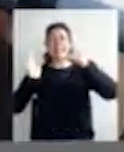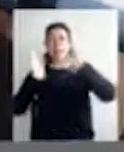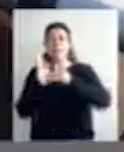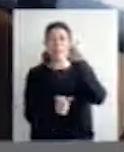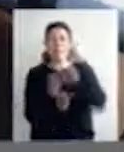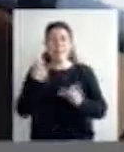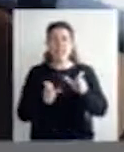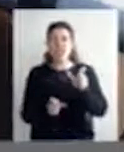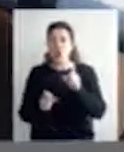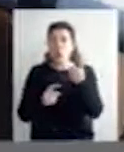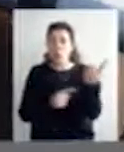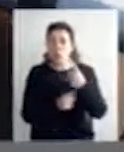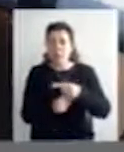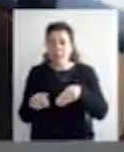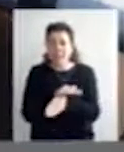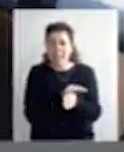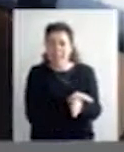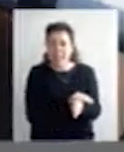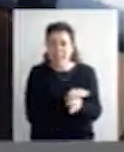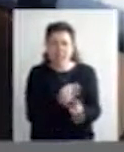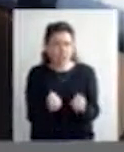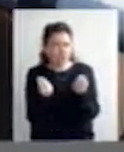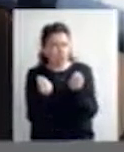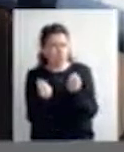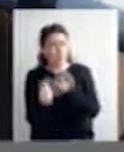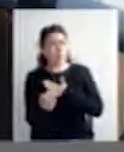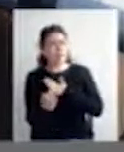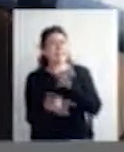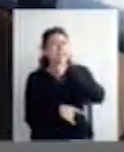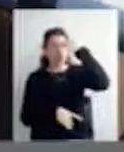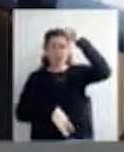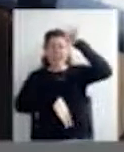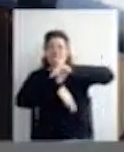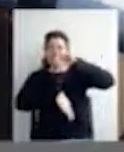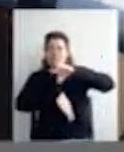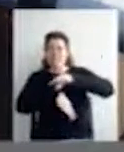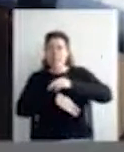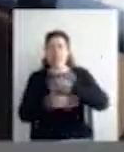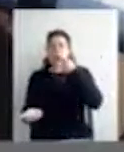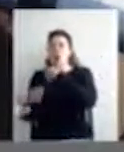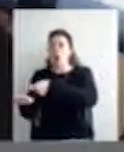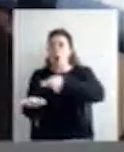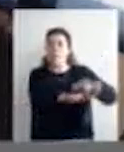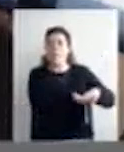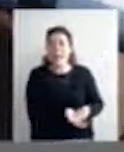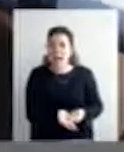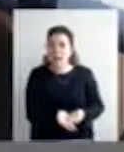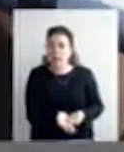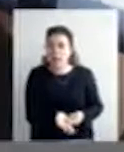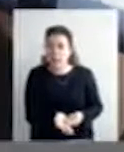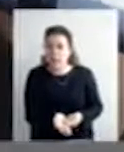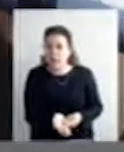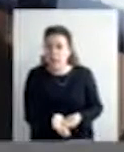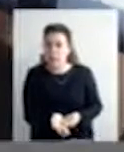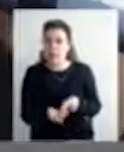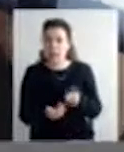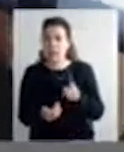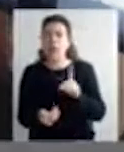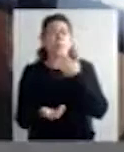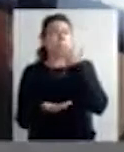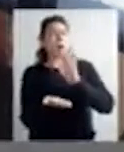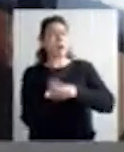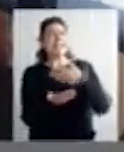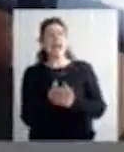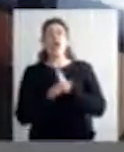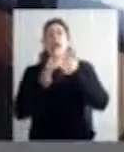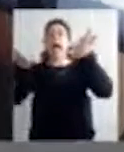bien ridículo. Parece que nos quieren enfermos y comprando. Porque claramente es mucho más sano estar al aire libre, fortaleciendo